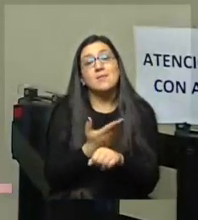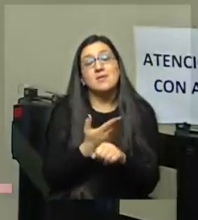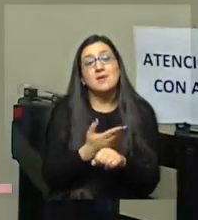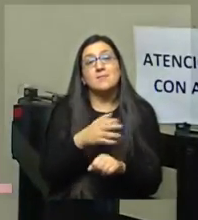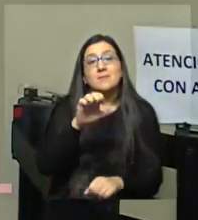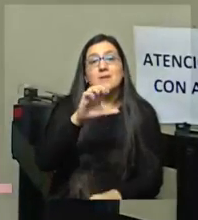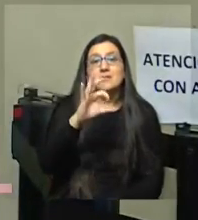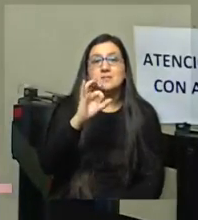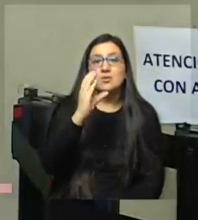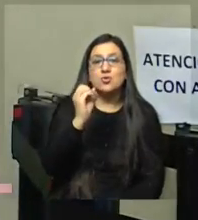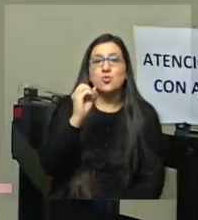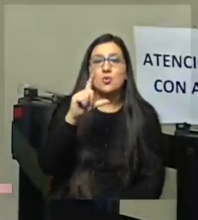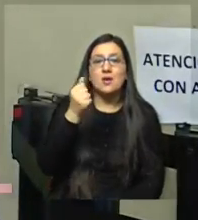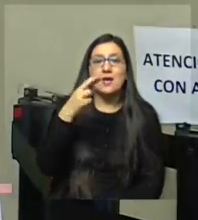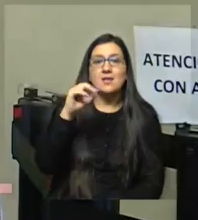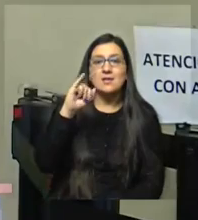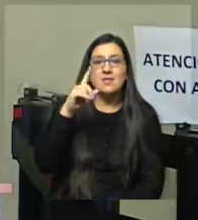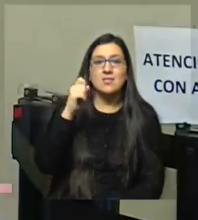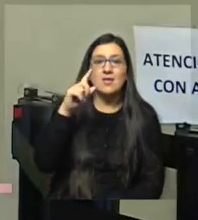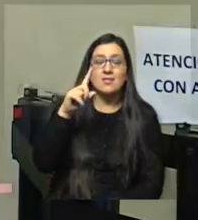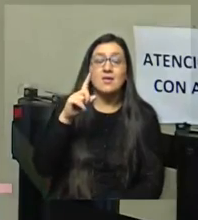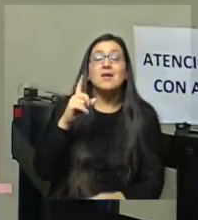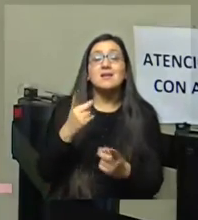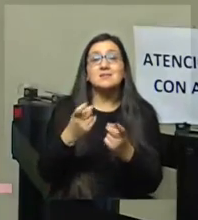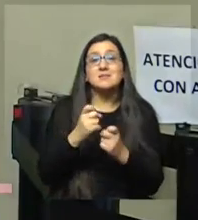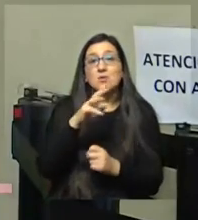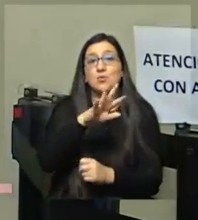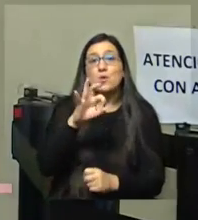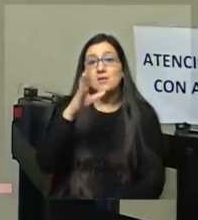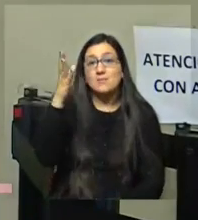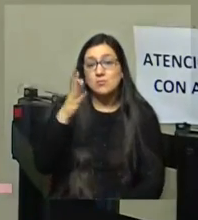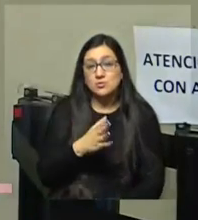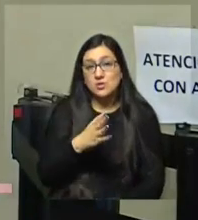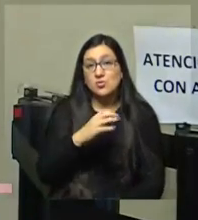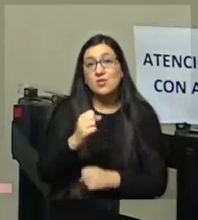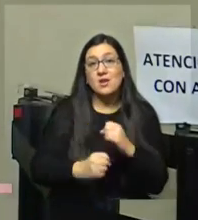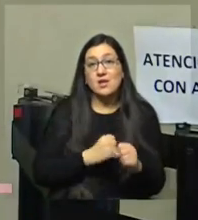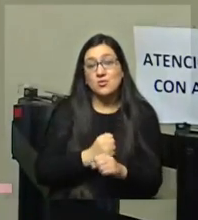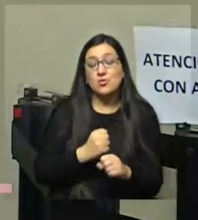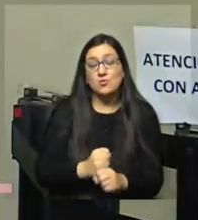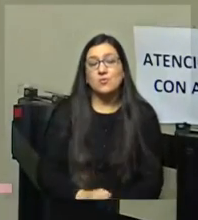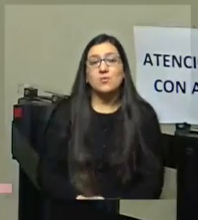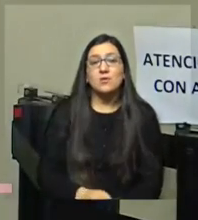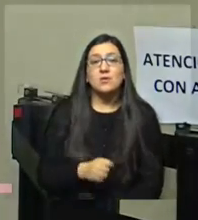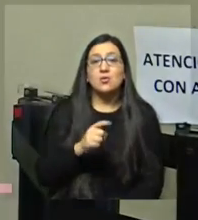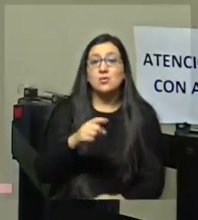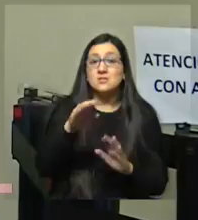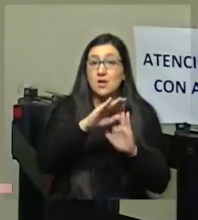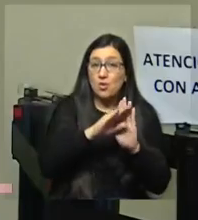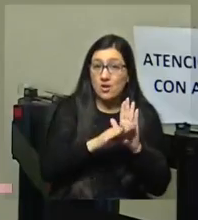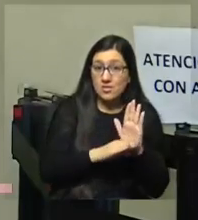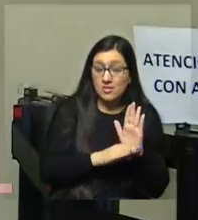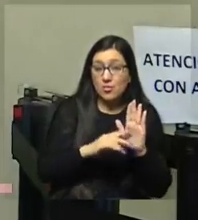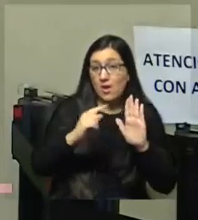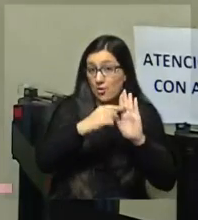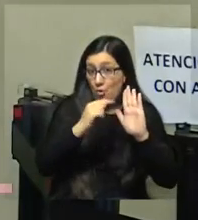La escolaridad que se requiere es el 40% del año y del total de la carrera. Y teniendo esa escolaridad, sí la